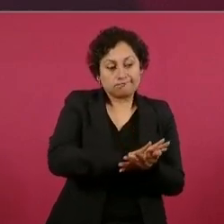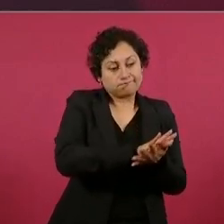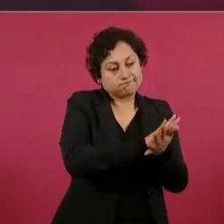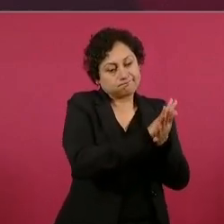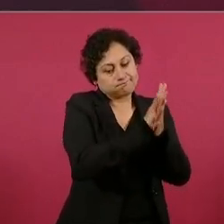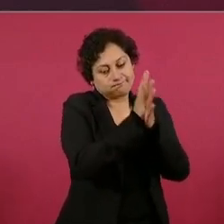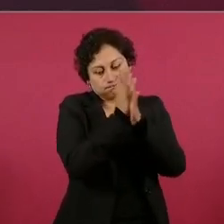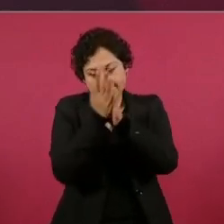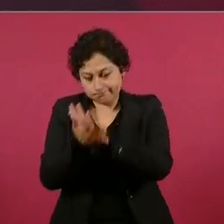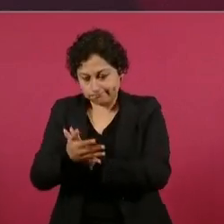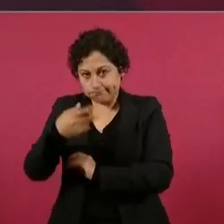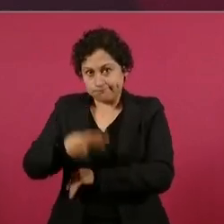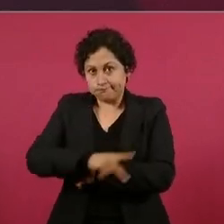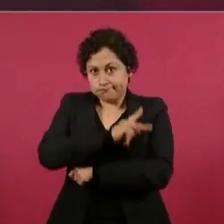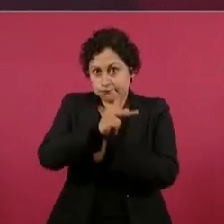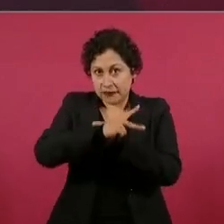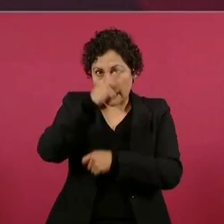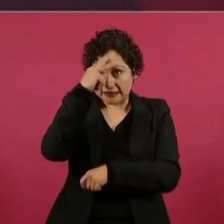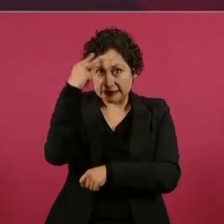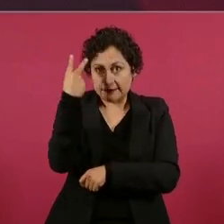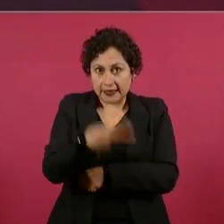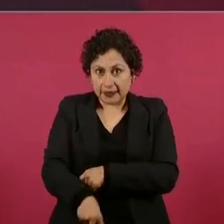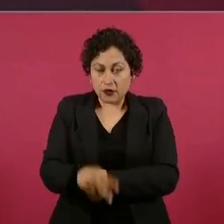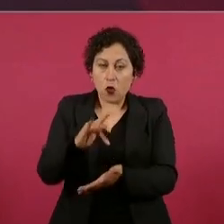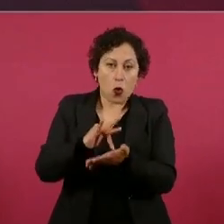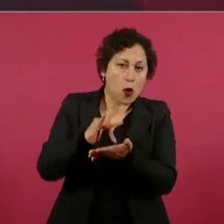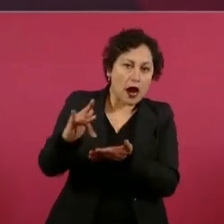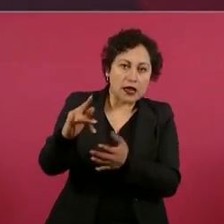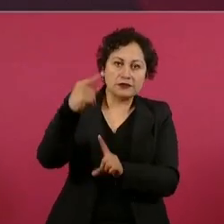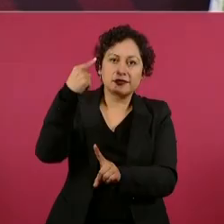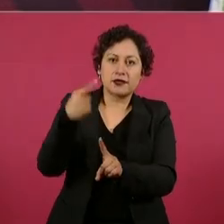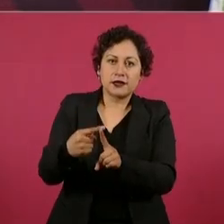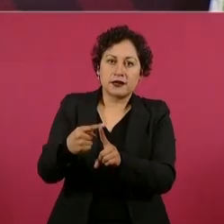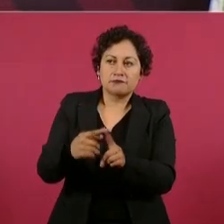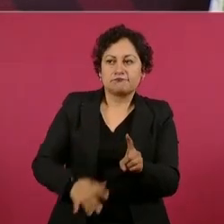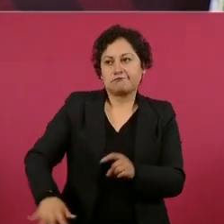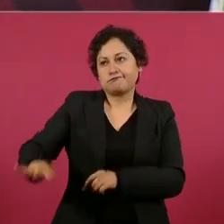país. La ha hecho el pueblo de México.